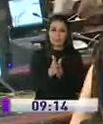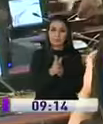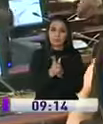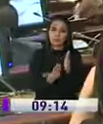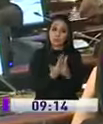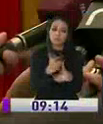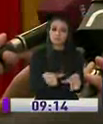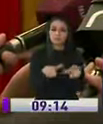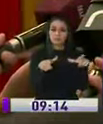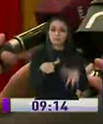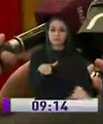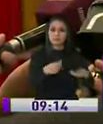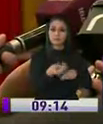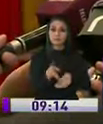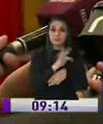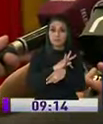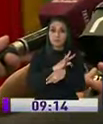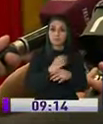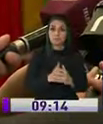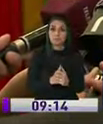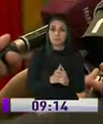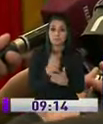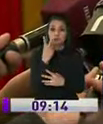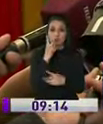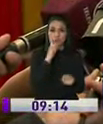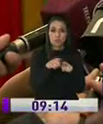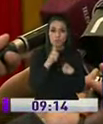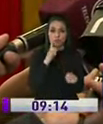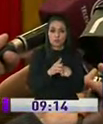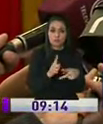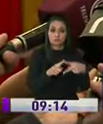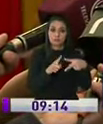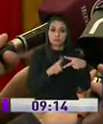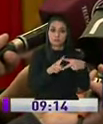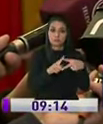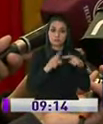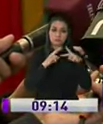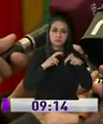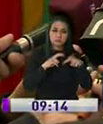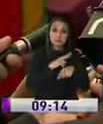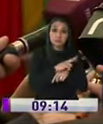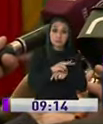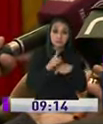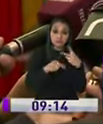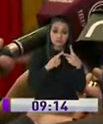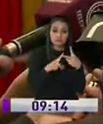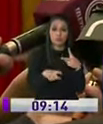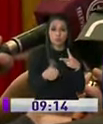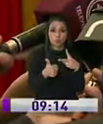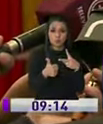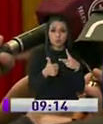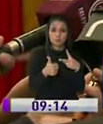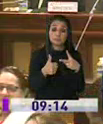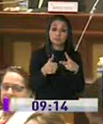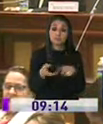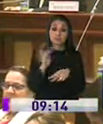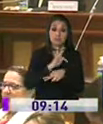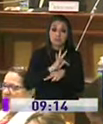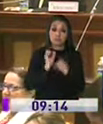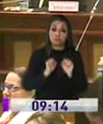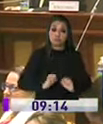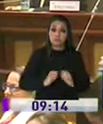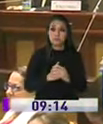nueva mayoría. Para llegar a dos acuerdos, el uno, una agenda de fiscalización, y el otro, una agenda legislativa. Y